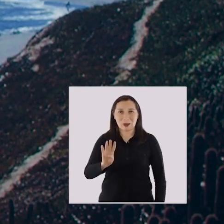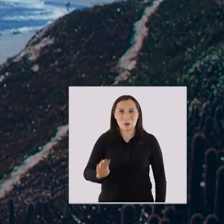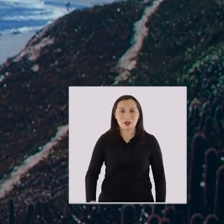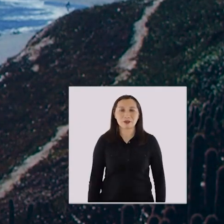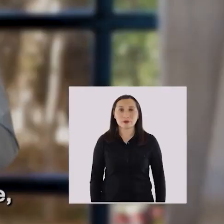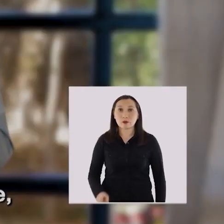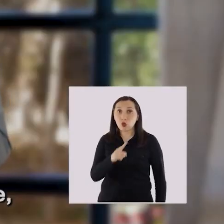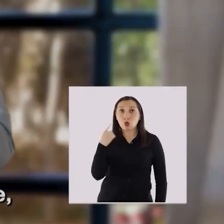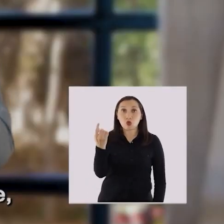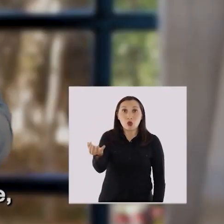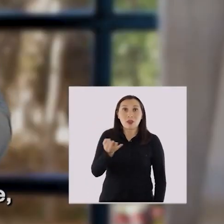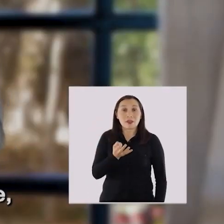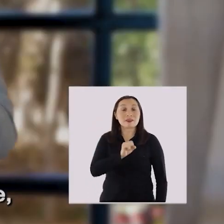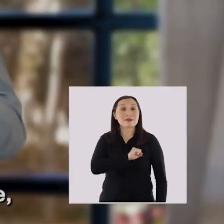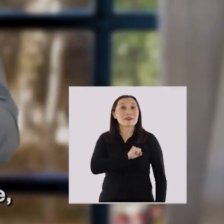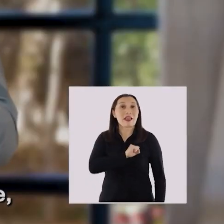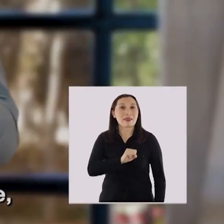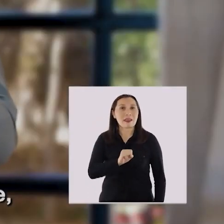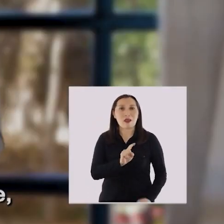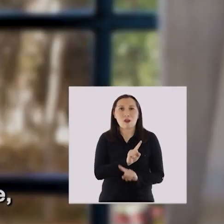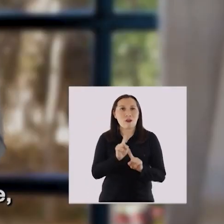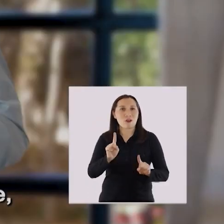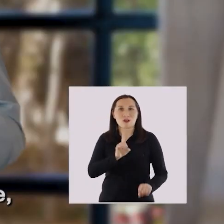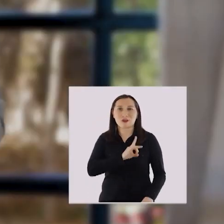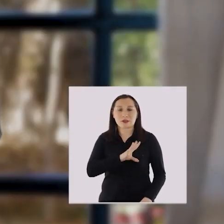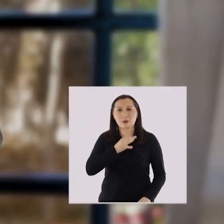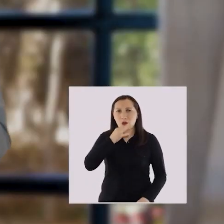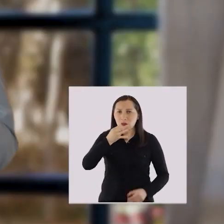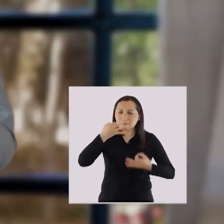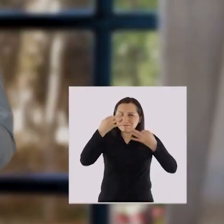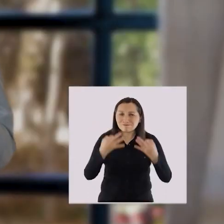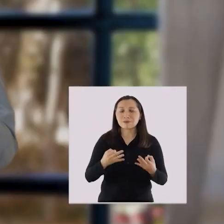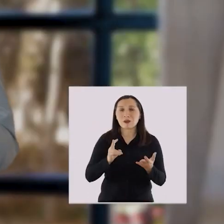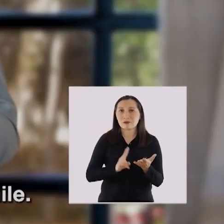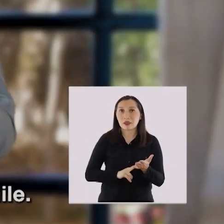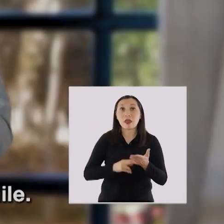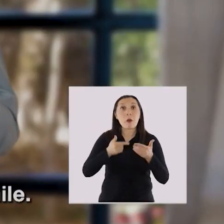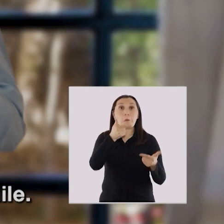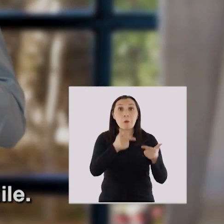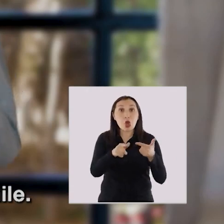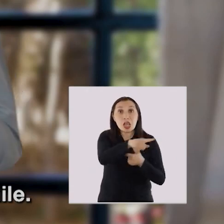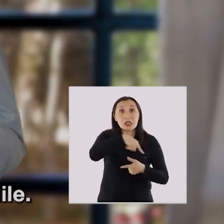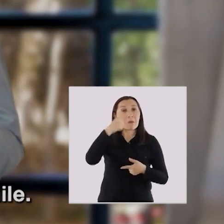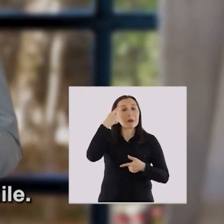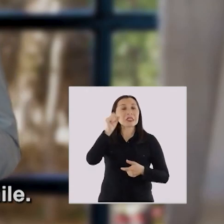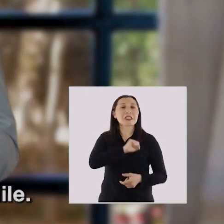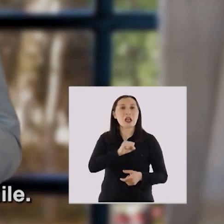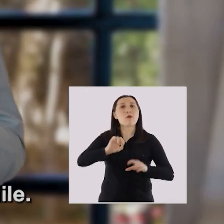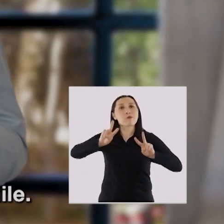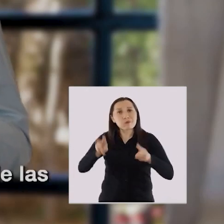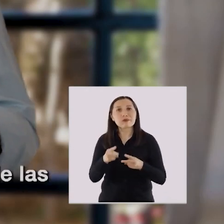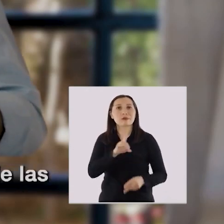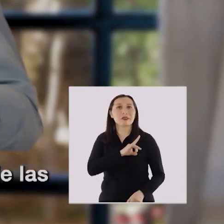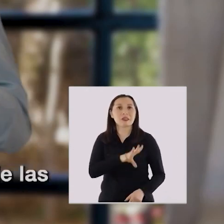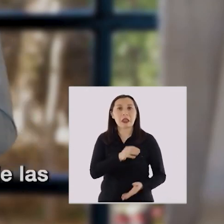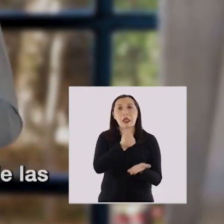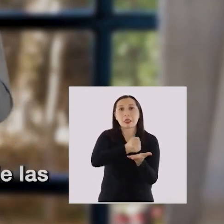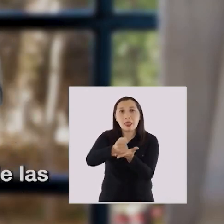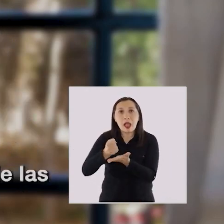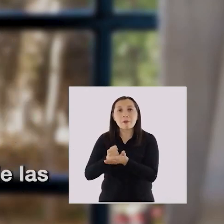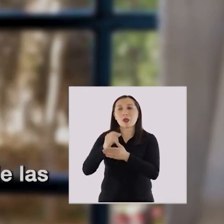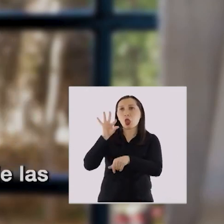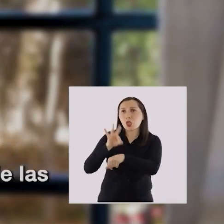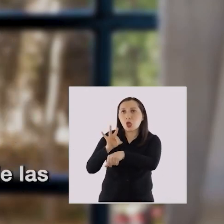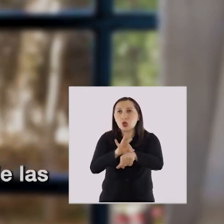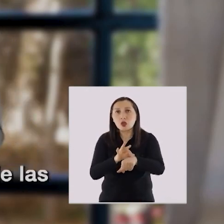AA64. Todos dicen que Santiago no es Chile, pero digamos las cosas como son. Los políticos creen que Santiago es Chile, los